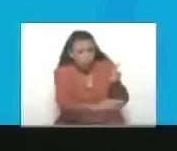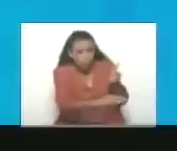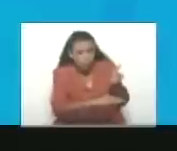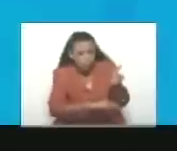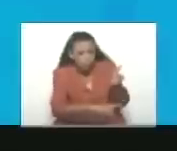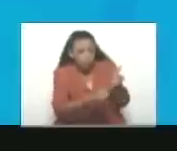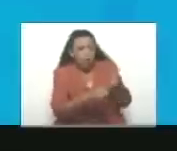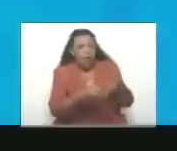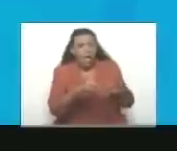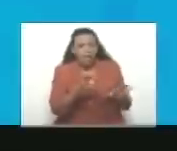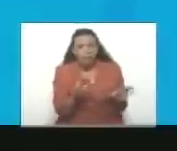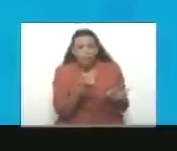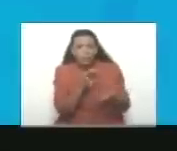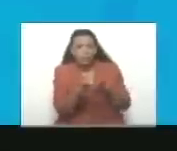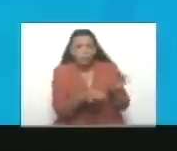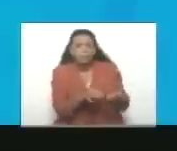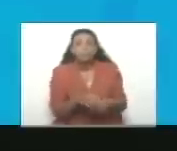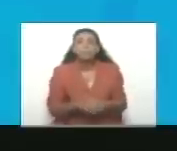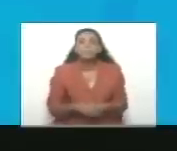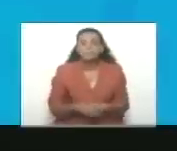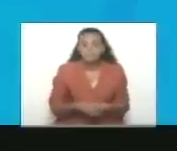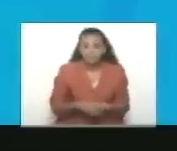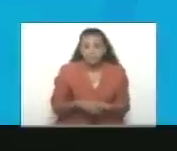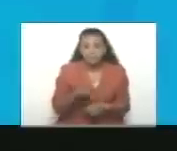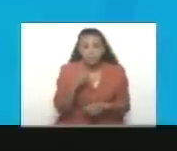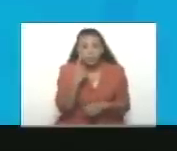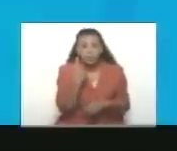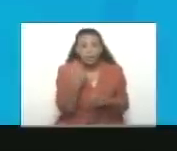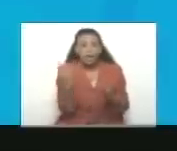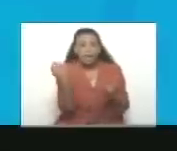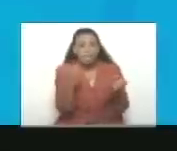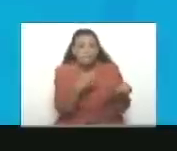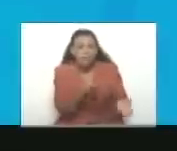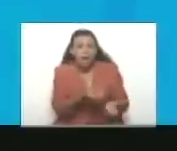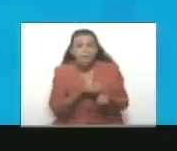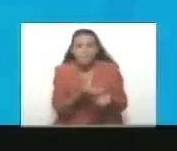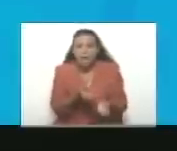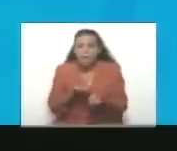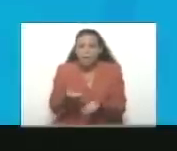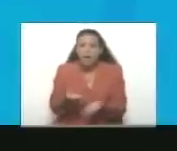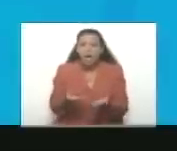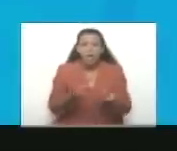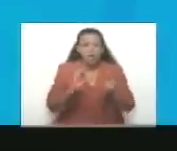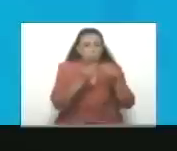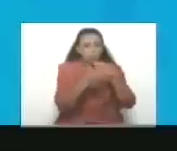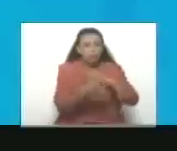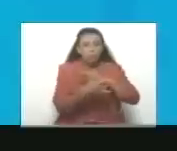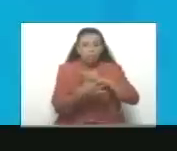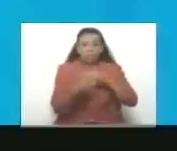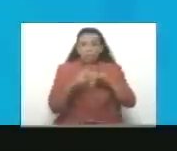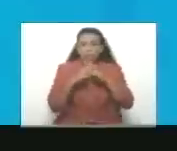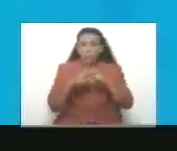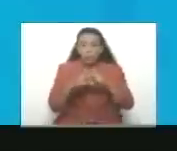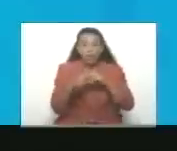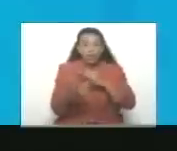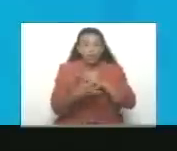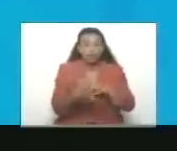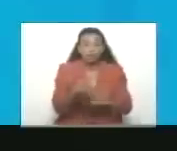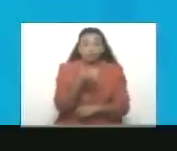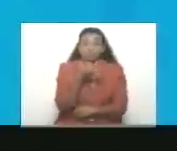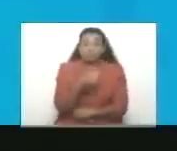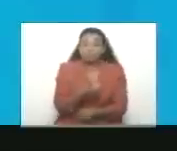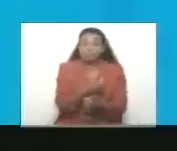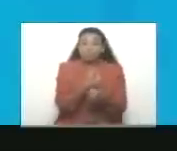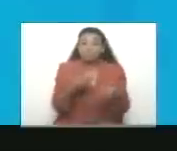suy y caracterizada por la ministra Magali y una serie de dotación de equipos y maquinarias de última tecnología